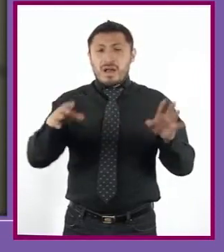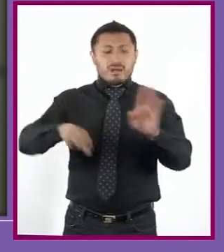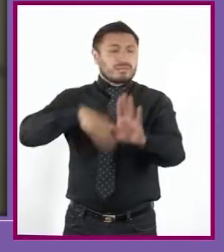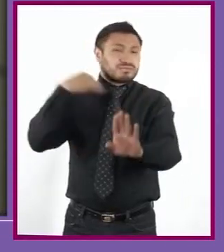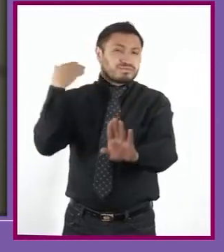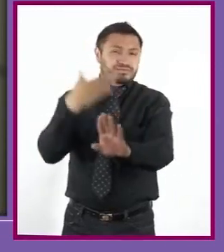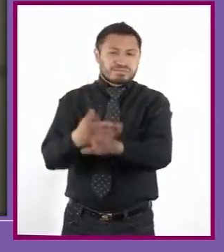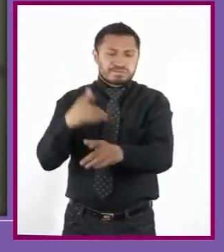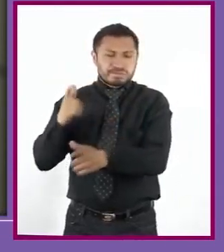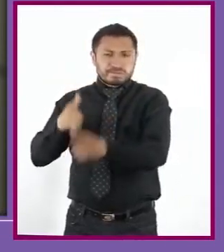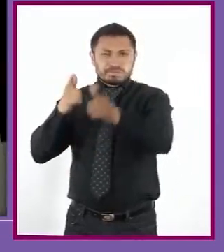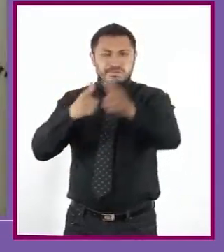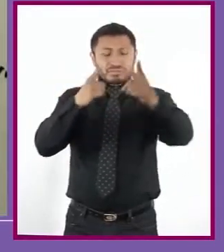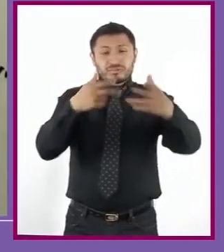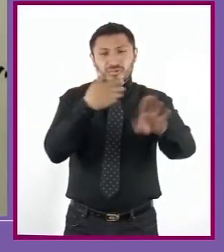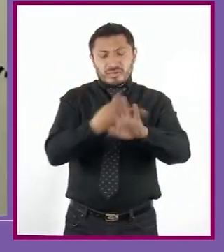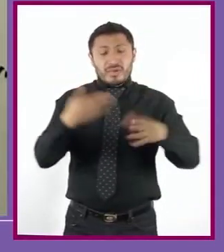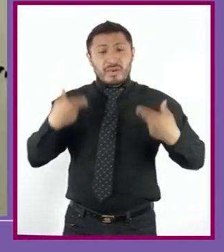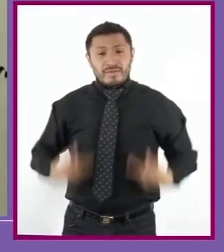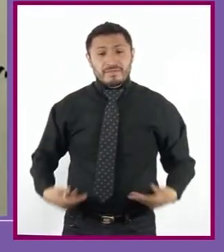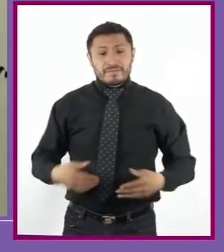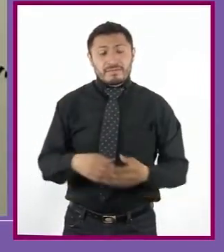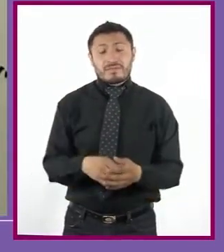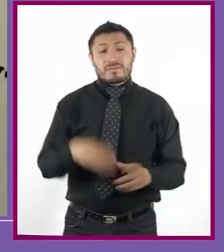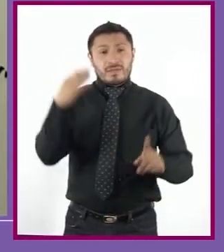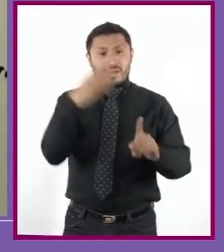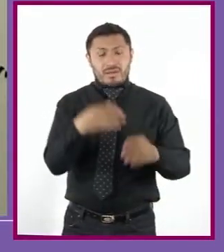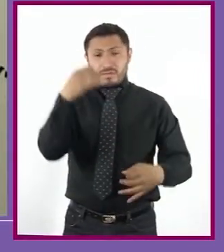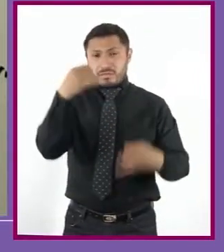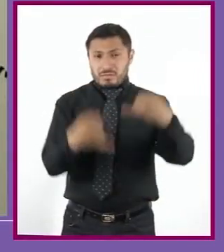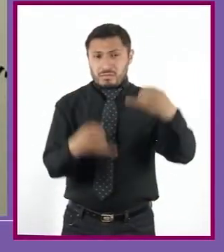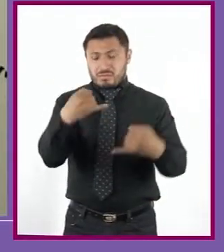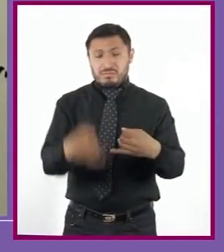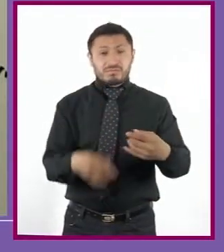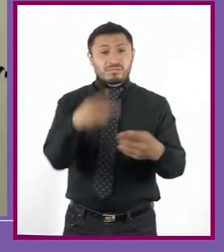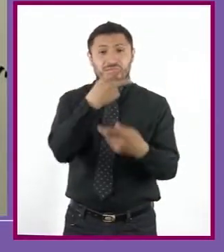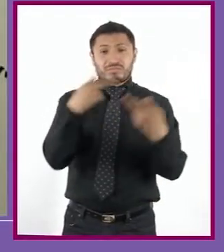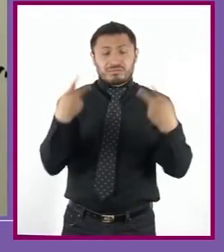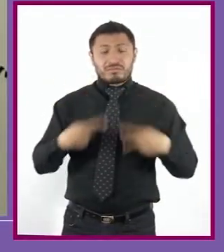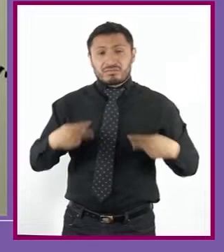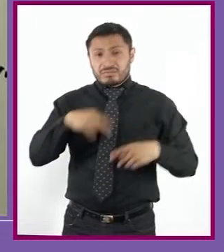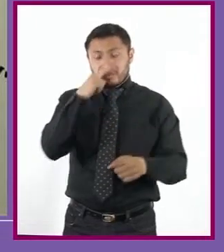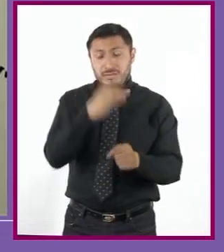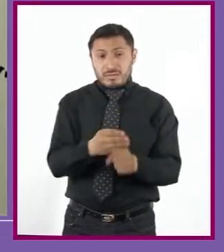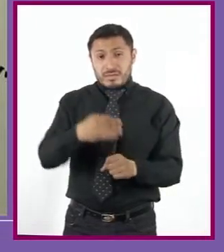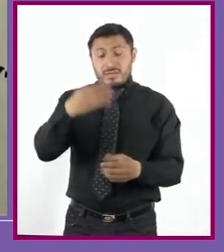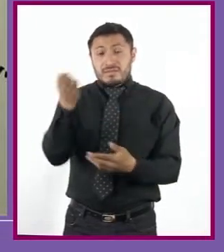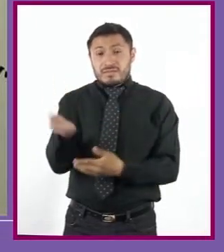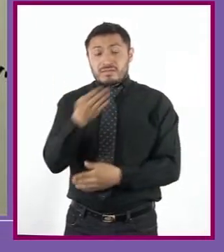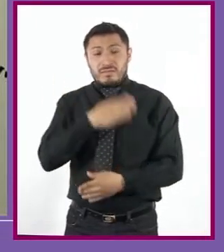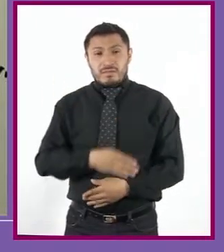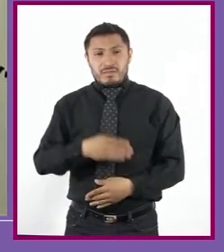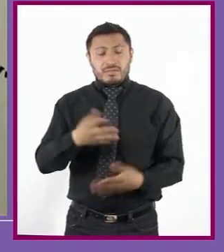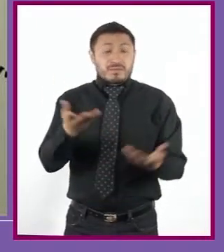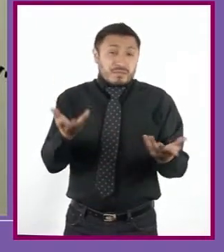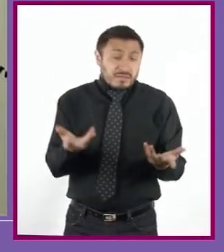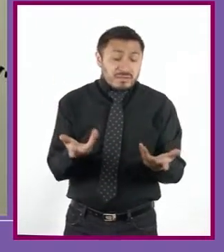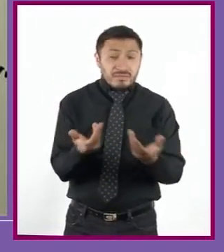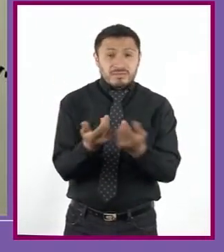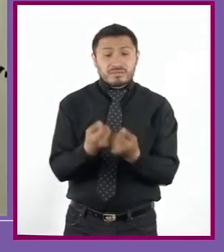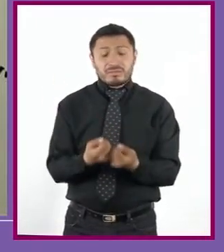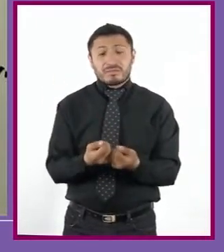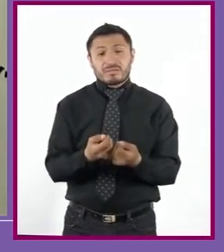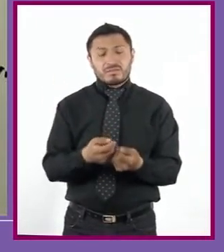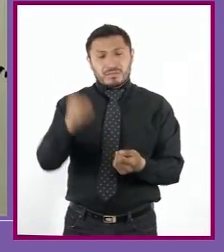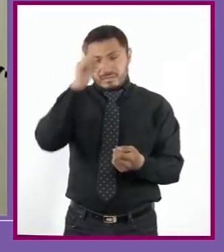la humanidad. Con el fin de juzgar a los responsables y procurar justicia para las víctimas, el Consejo de Seguridad